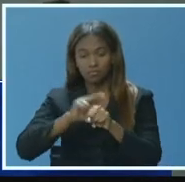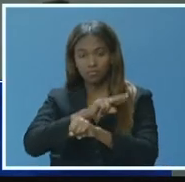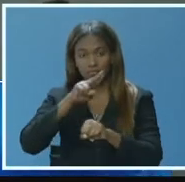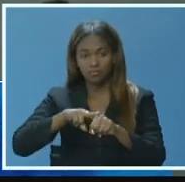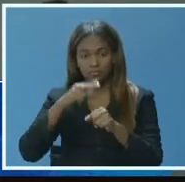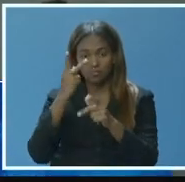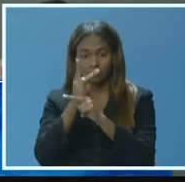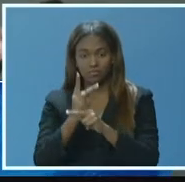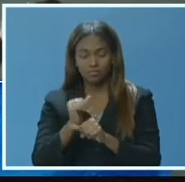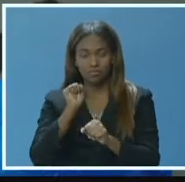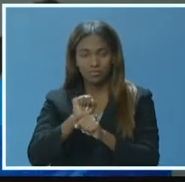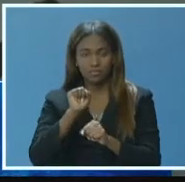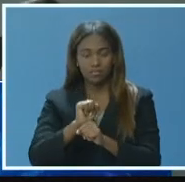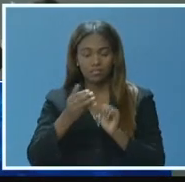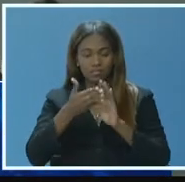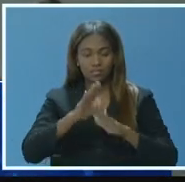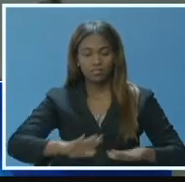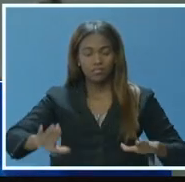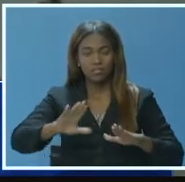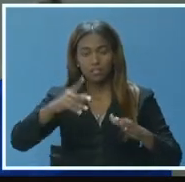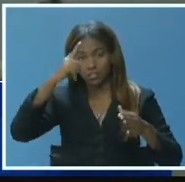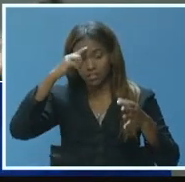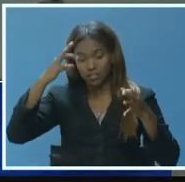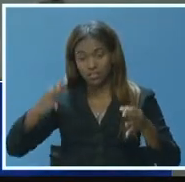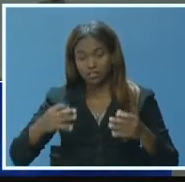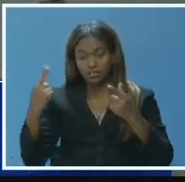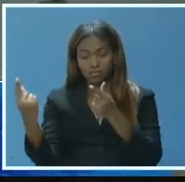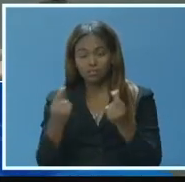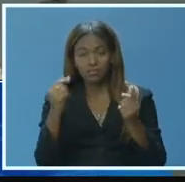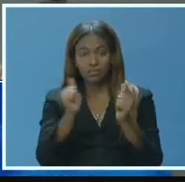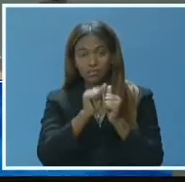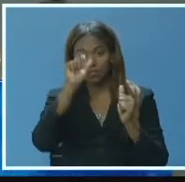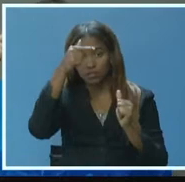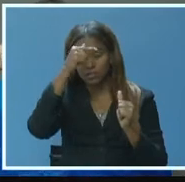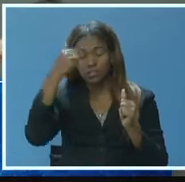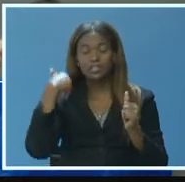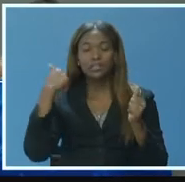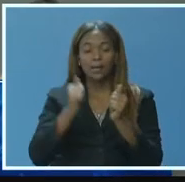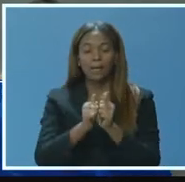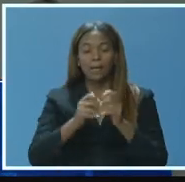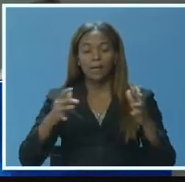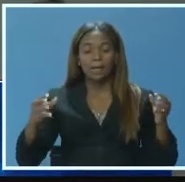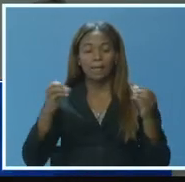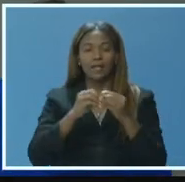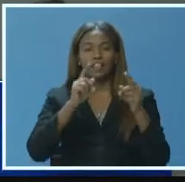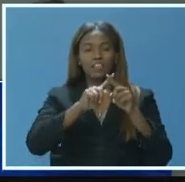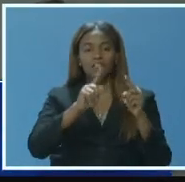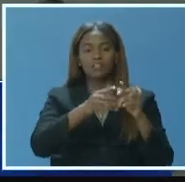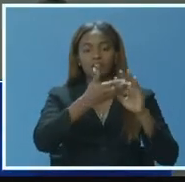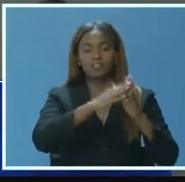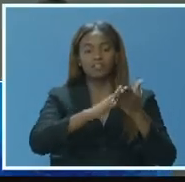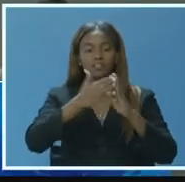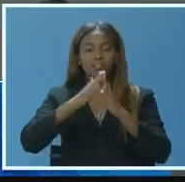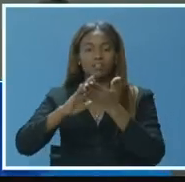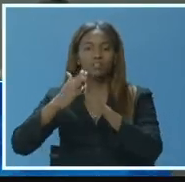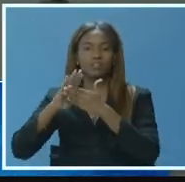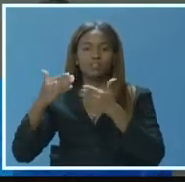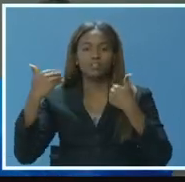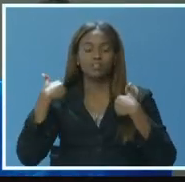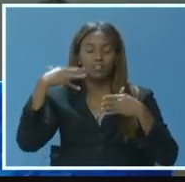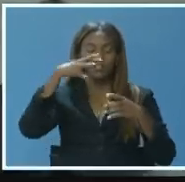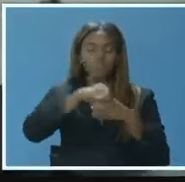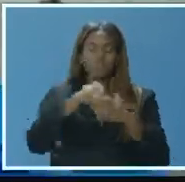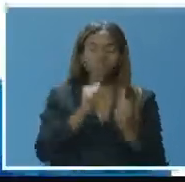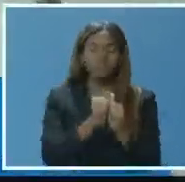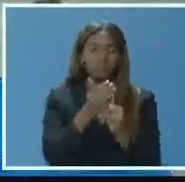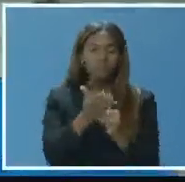diseñada por el gobierno, ha conseguido el más amplio consenso de los diversos sectores que componen la